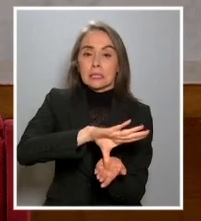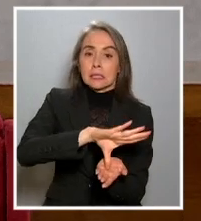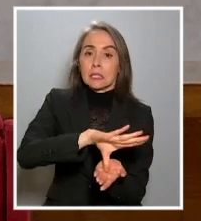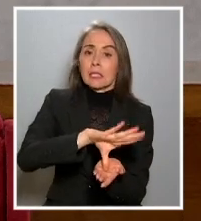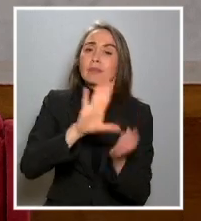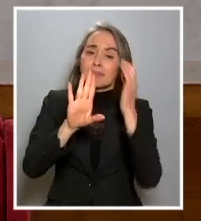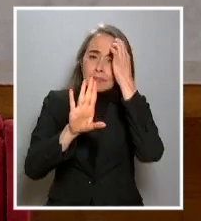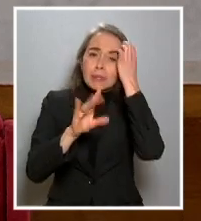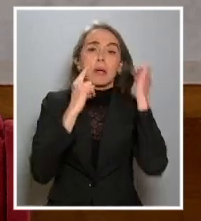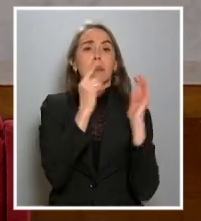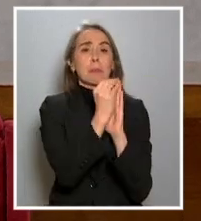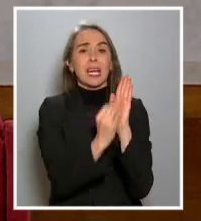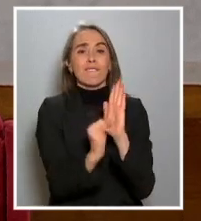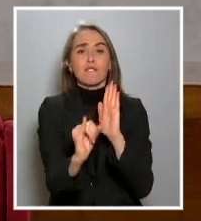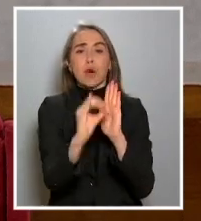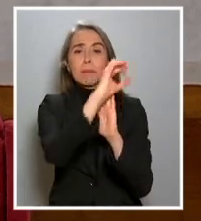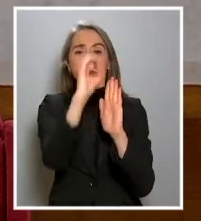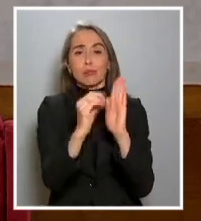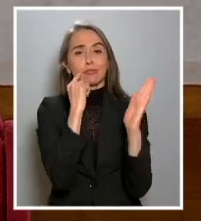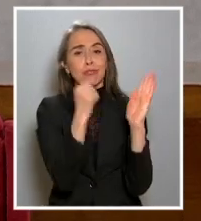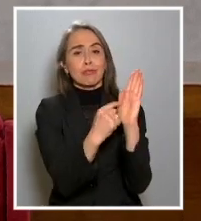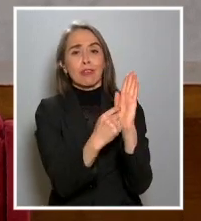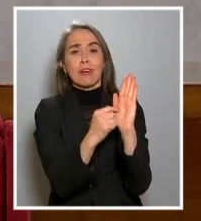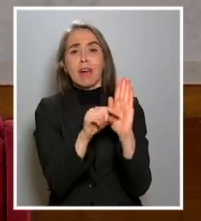dejemos que los datos sean los que hablen.